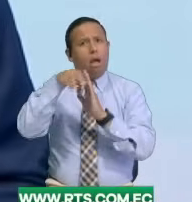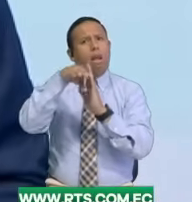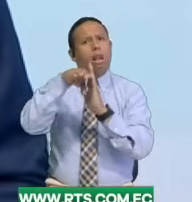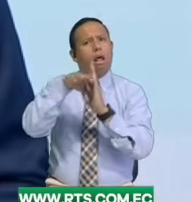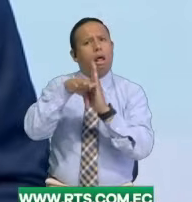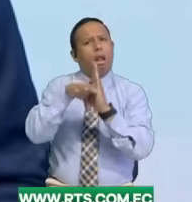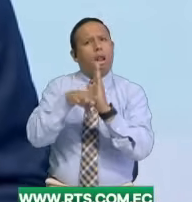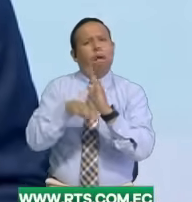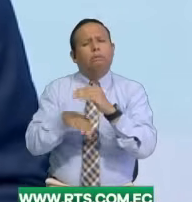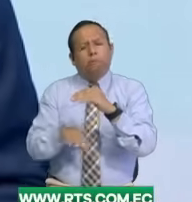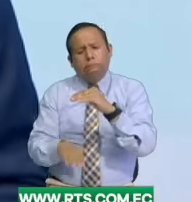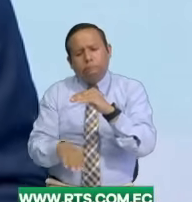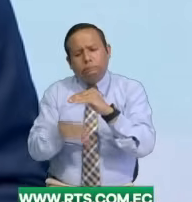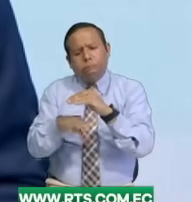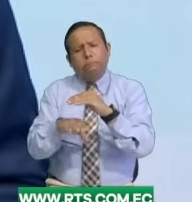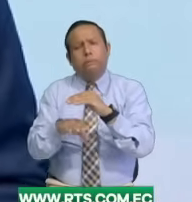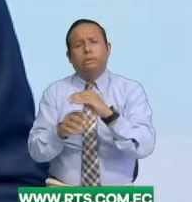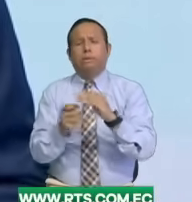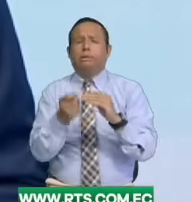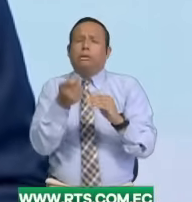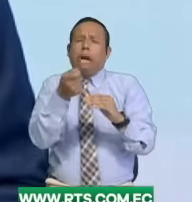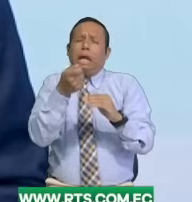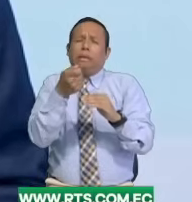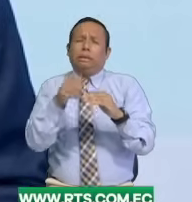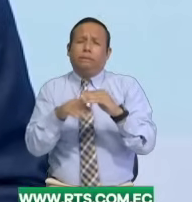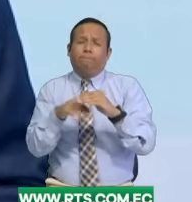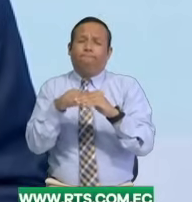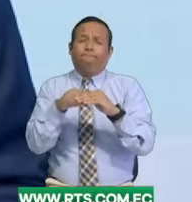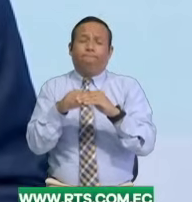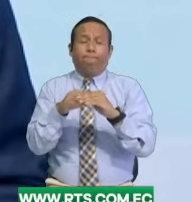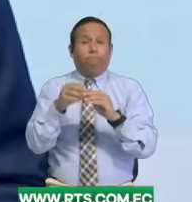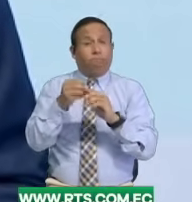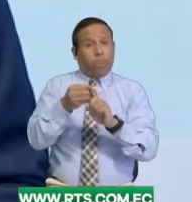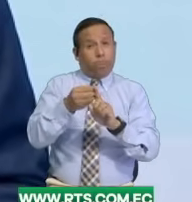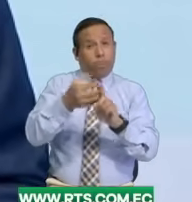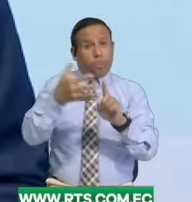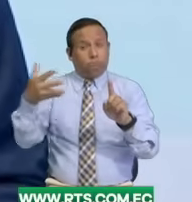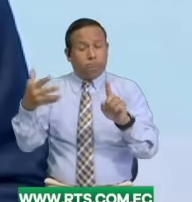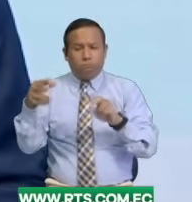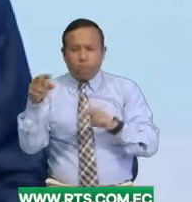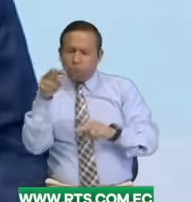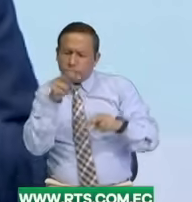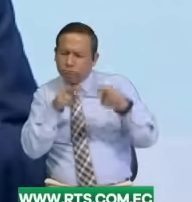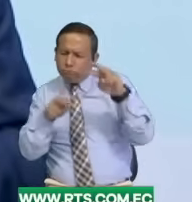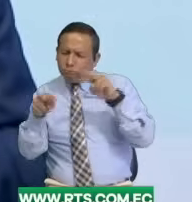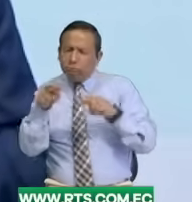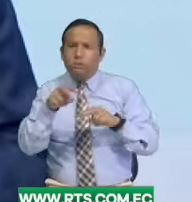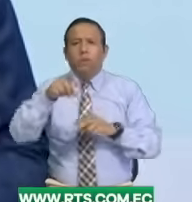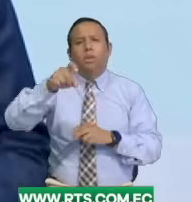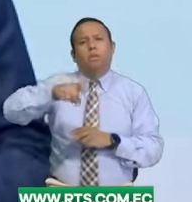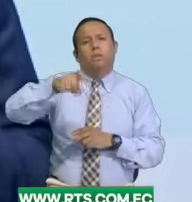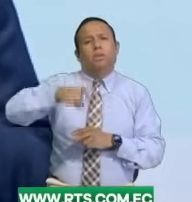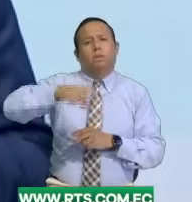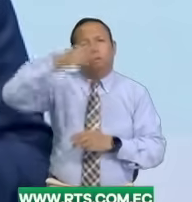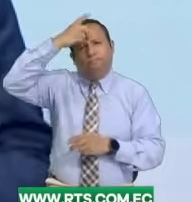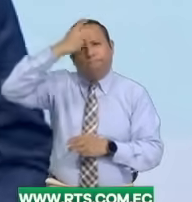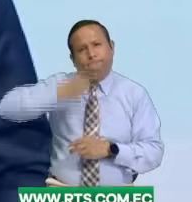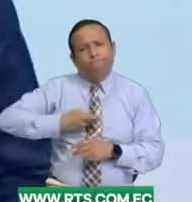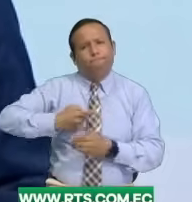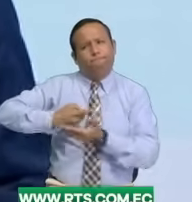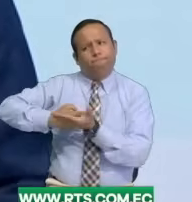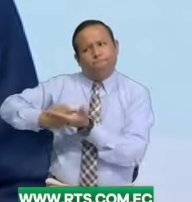límite mínimo y las proyecciones indican que es necesario tomar decisiones inmediatas y